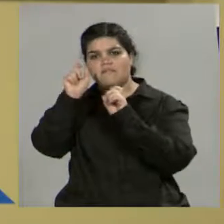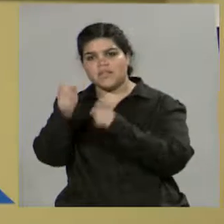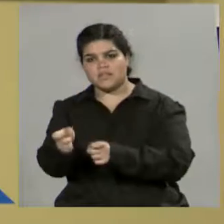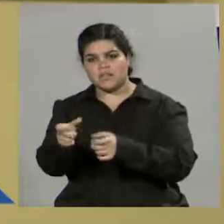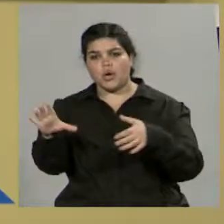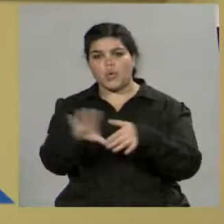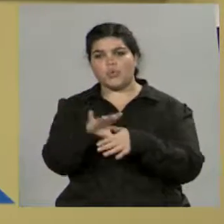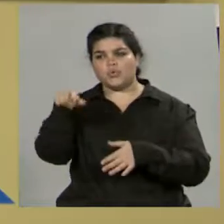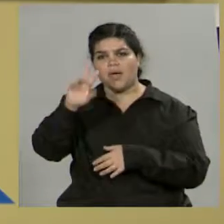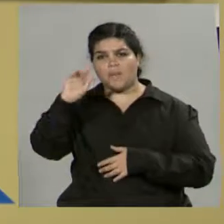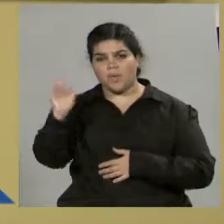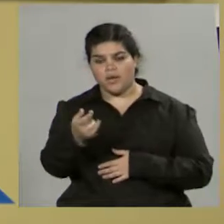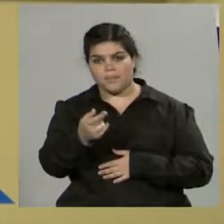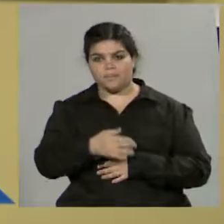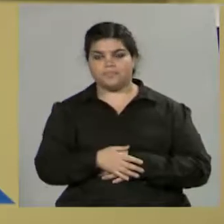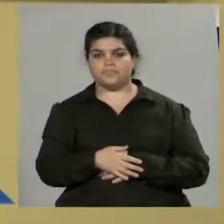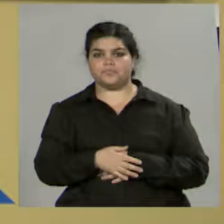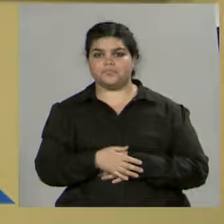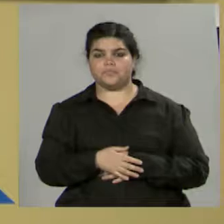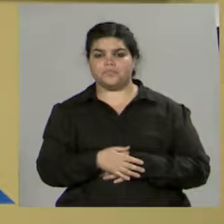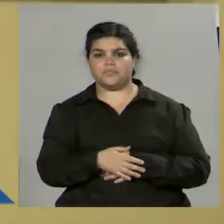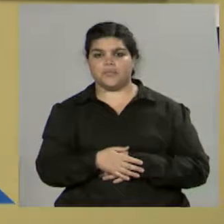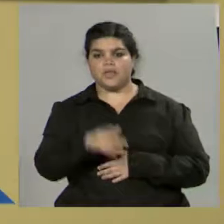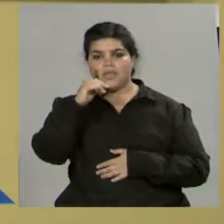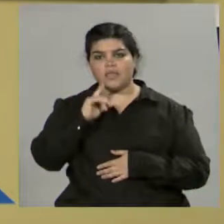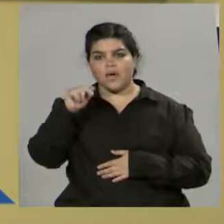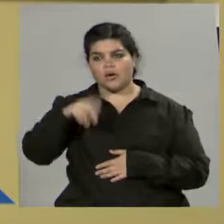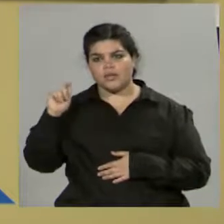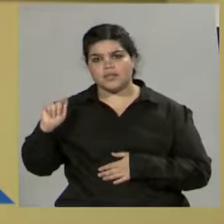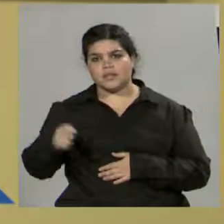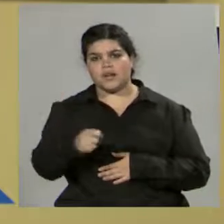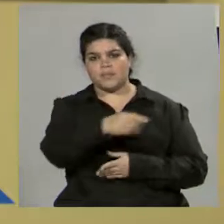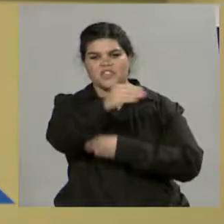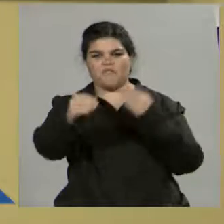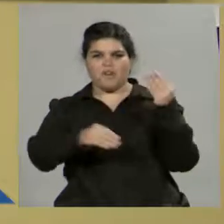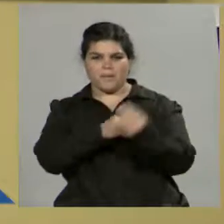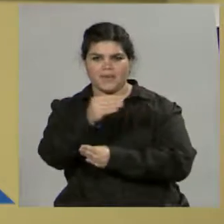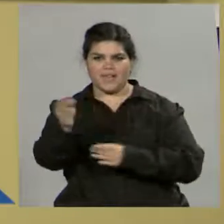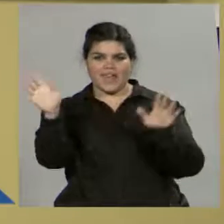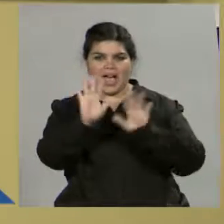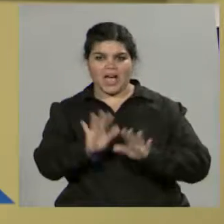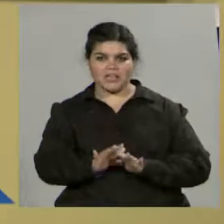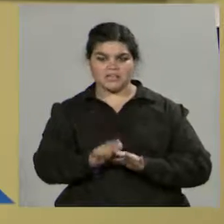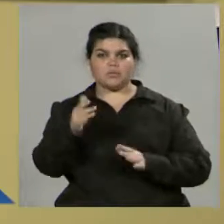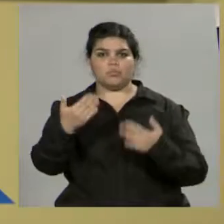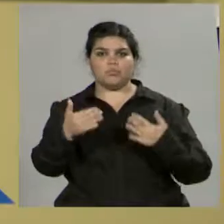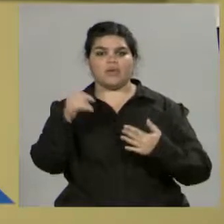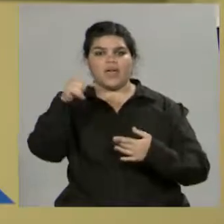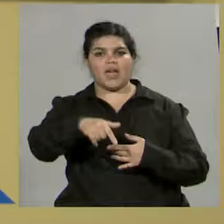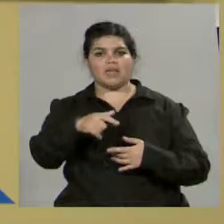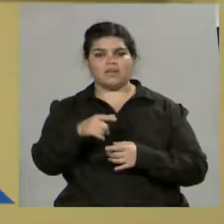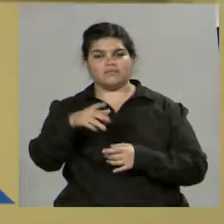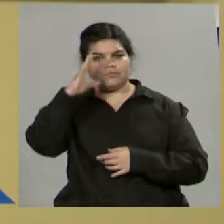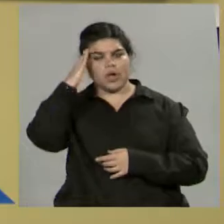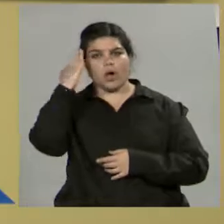en el momento de su fallecimiento, y hoy, mediante trámites que pudo realizar su familia, se logró hacer esta ceremonia allí en